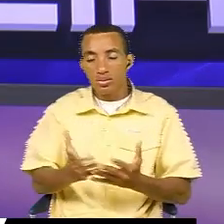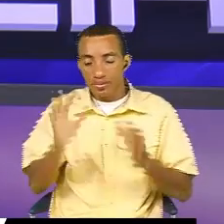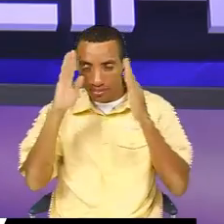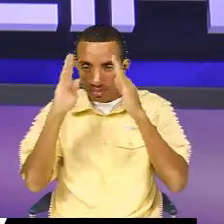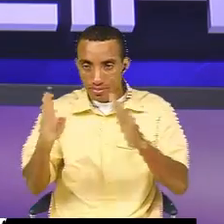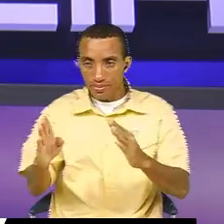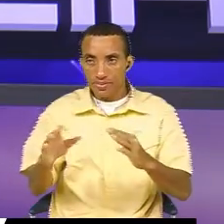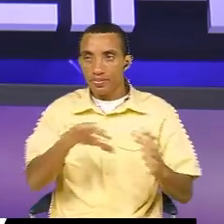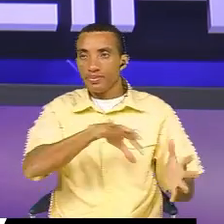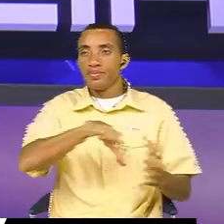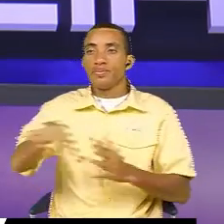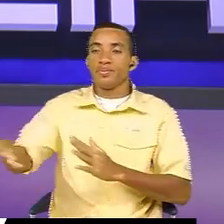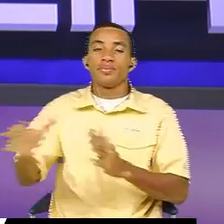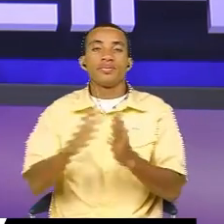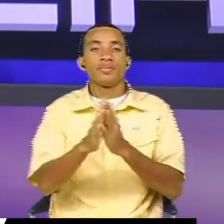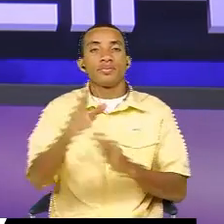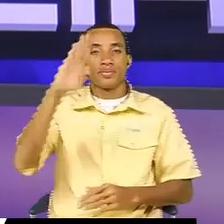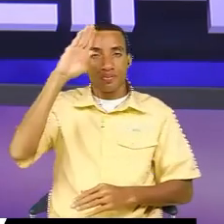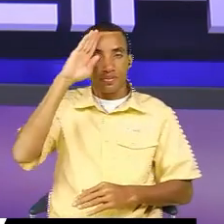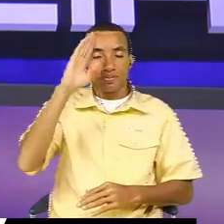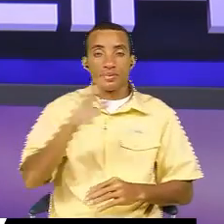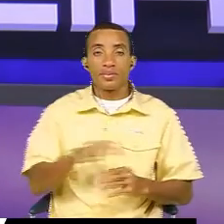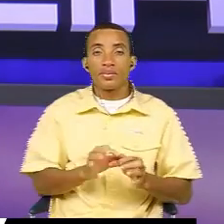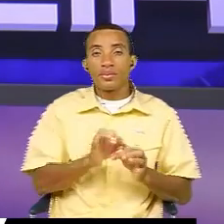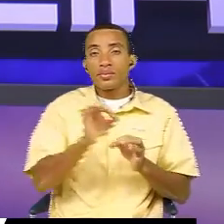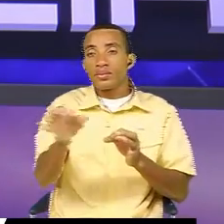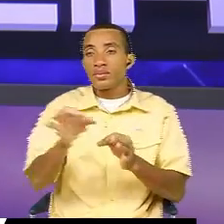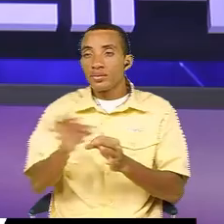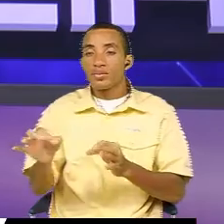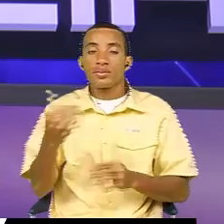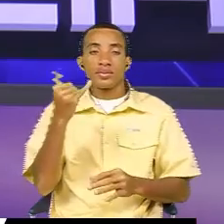Y precisamente la policía del Magdalena Medio confirmó que este caso